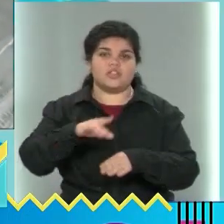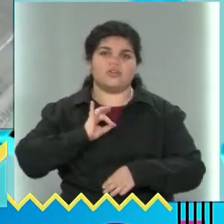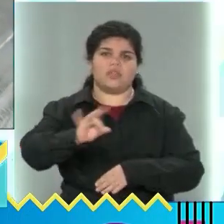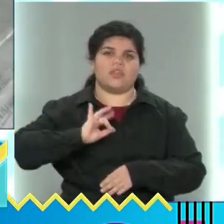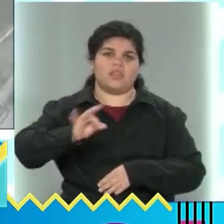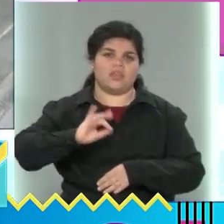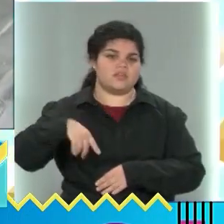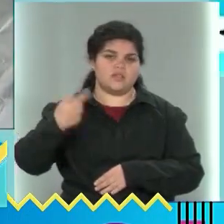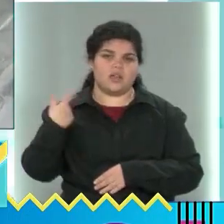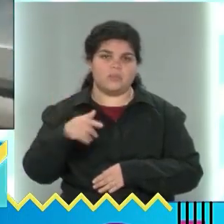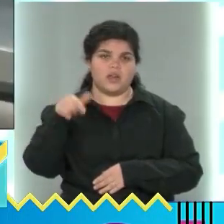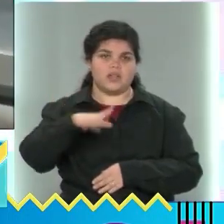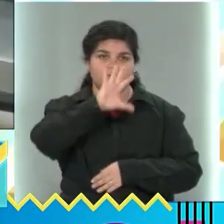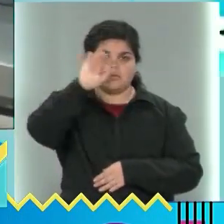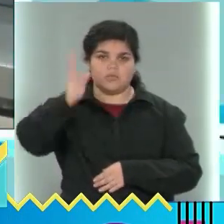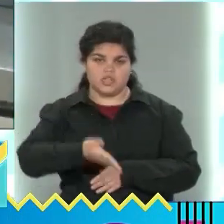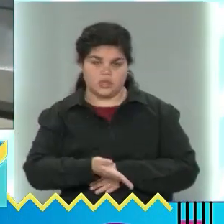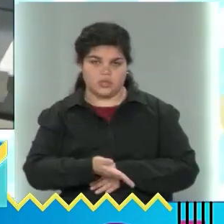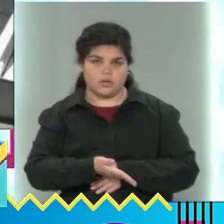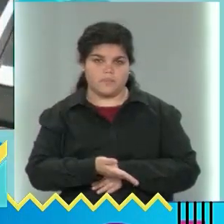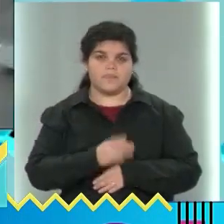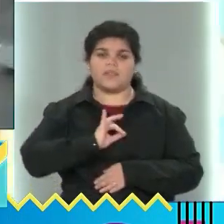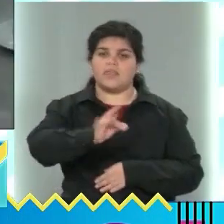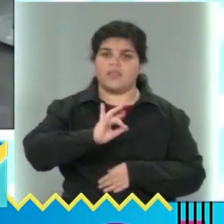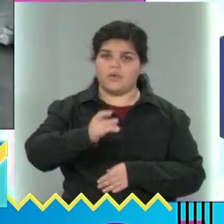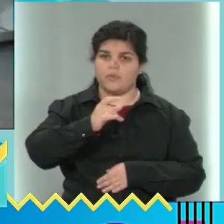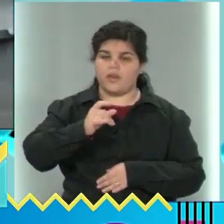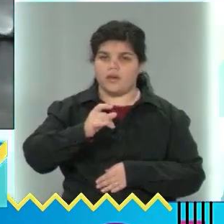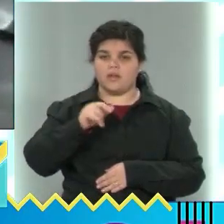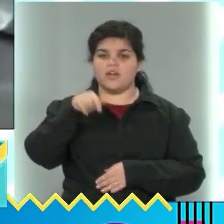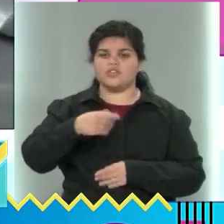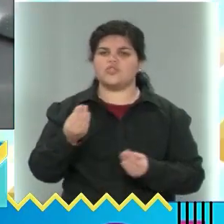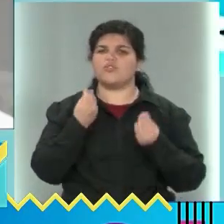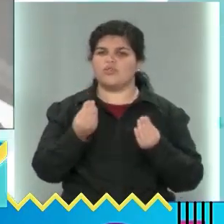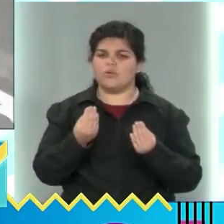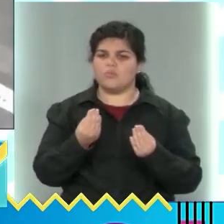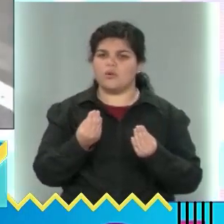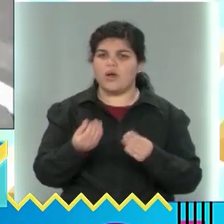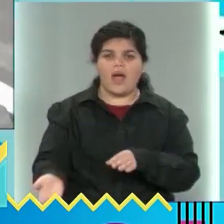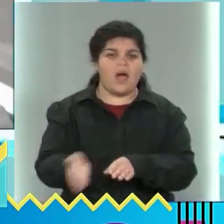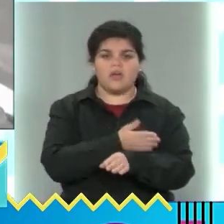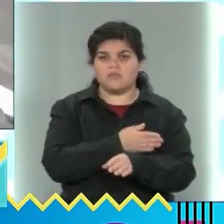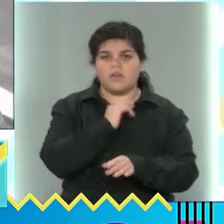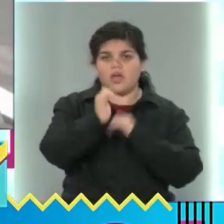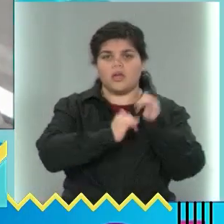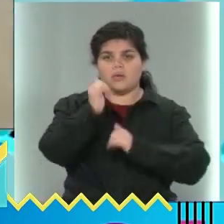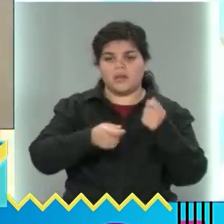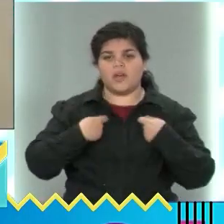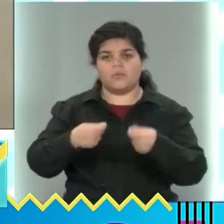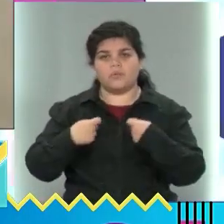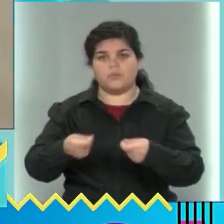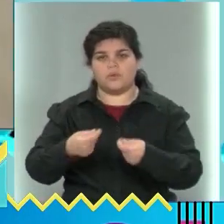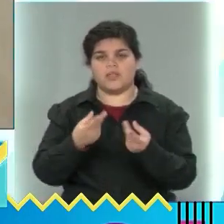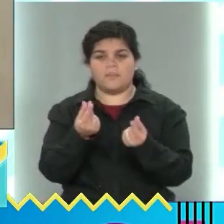fiscal muy importante. El 50% del déficit fiscal se explicaba a nivel nacional por el tema de subsidio de tarifas.